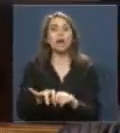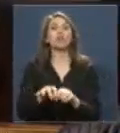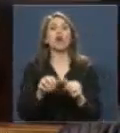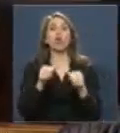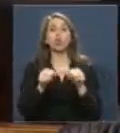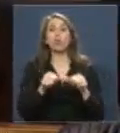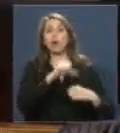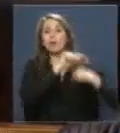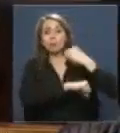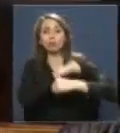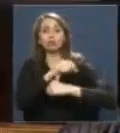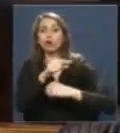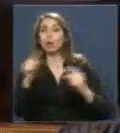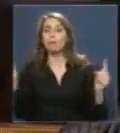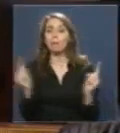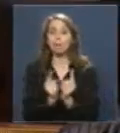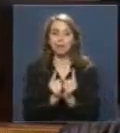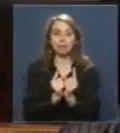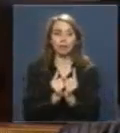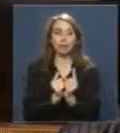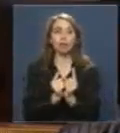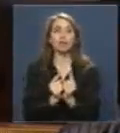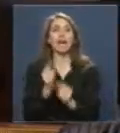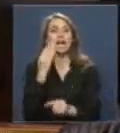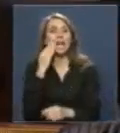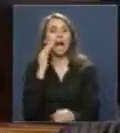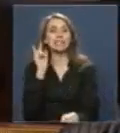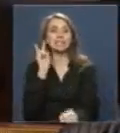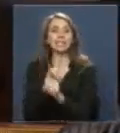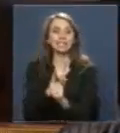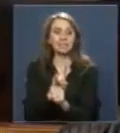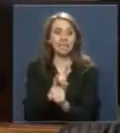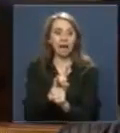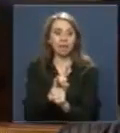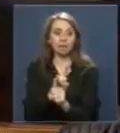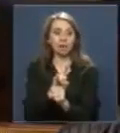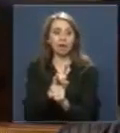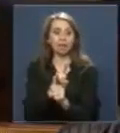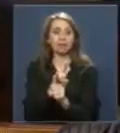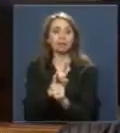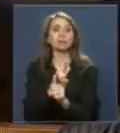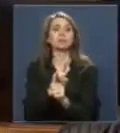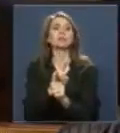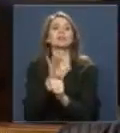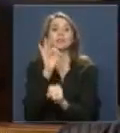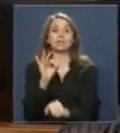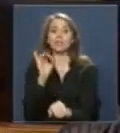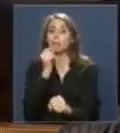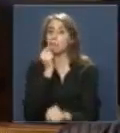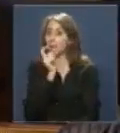objetos que circulando al borde de la estafa, por no decir directamente a la estafa,